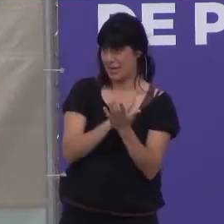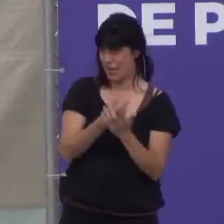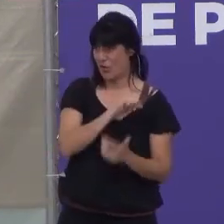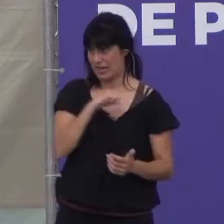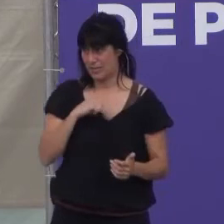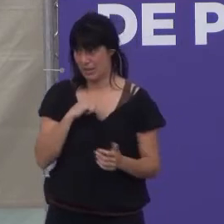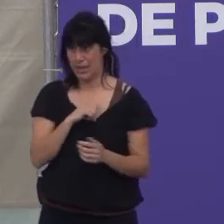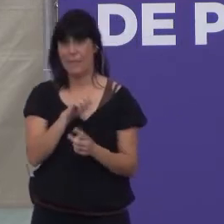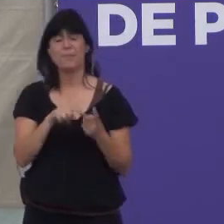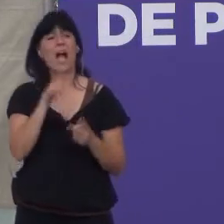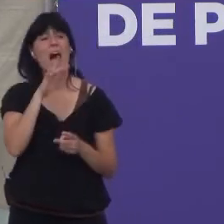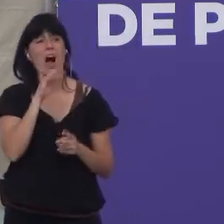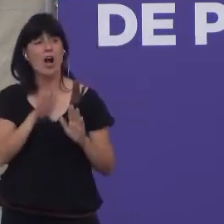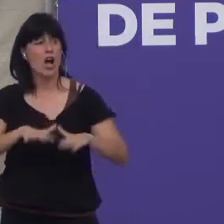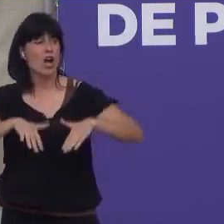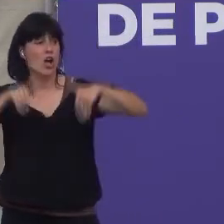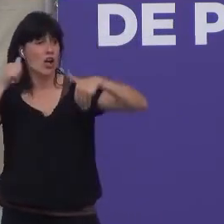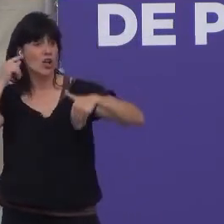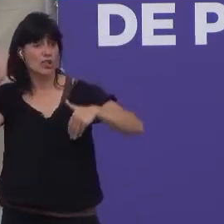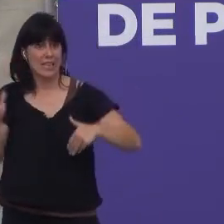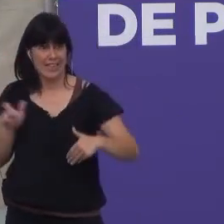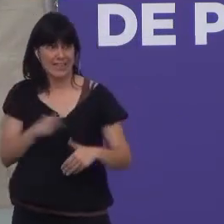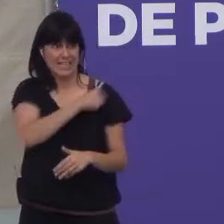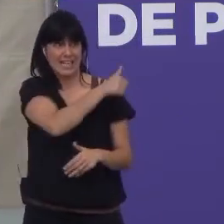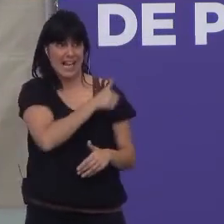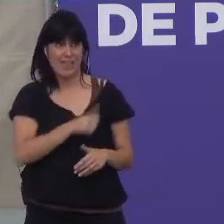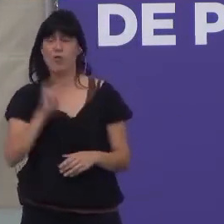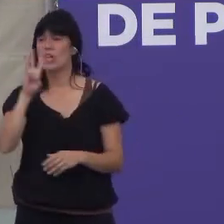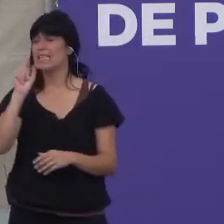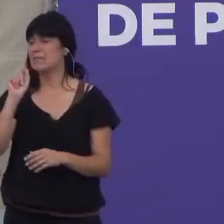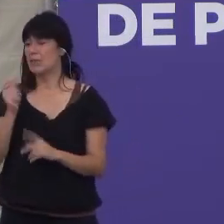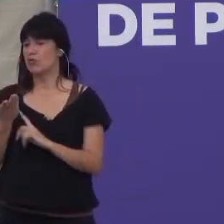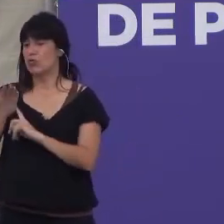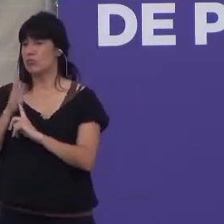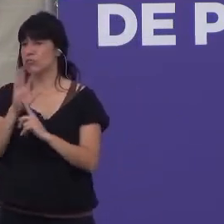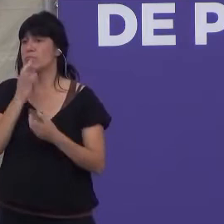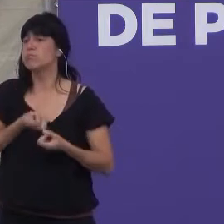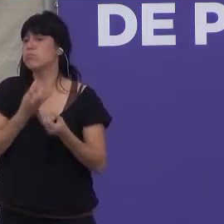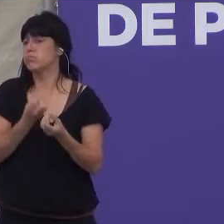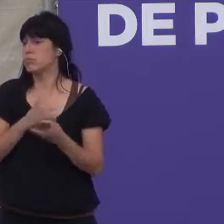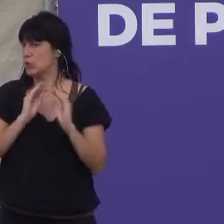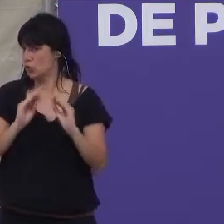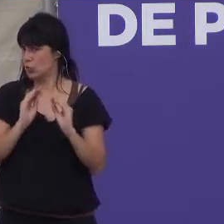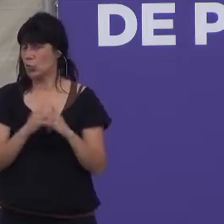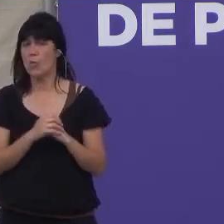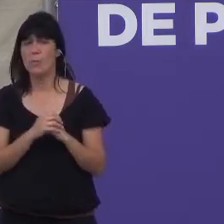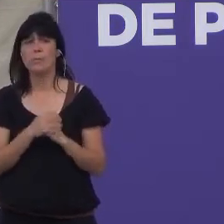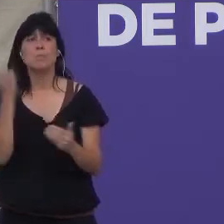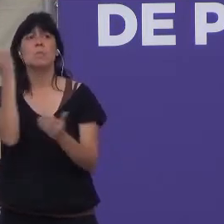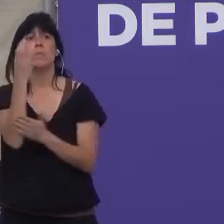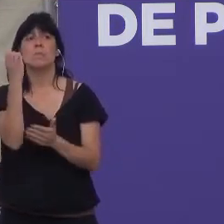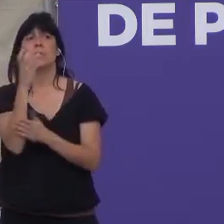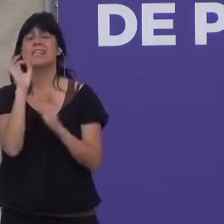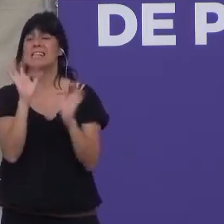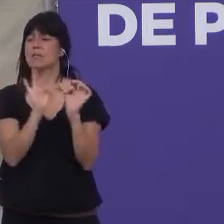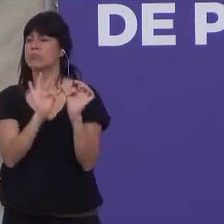A continuación, cada una de las candidatas tendrá 3 minutos para presentarse y transmitir lo que considere oportuno. Las intervenciones serán por